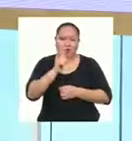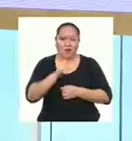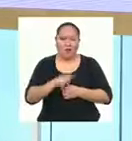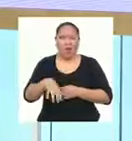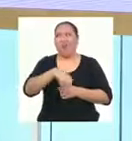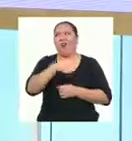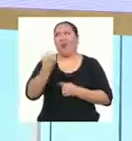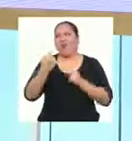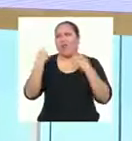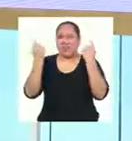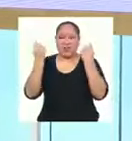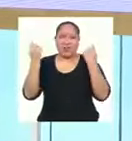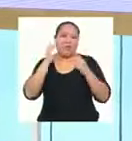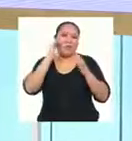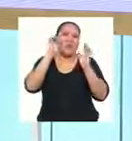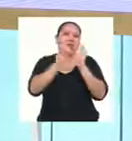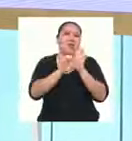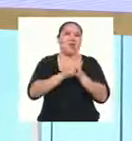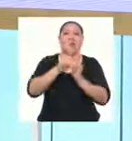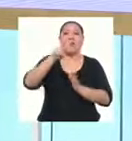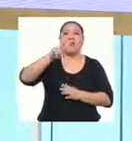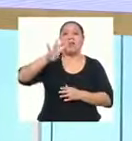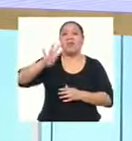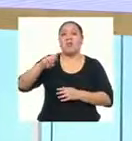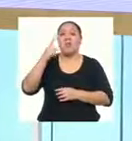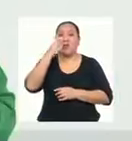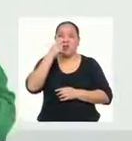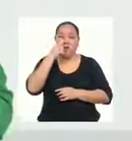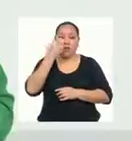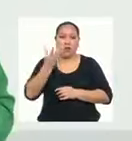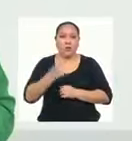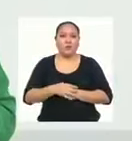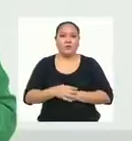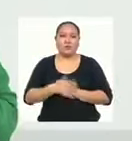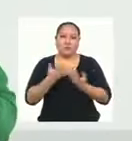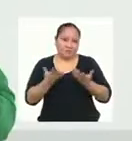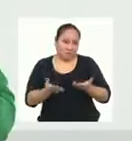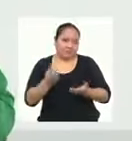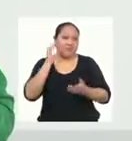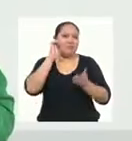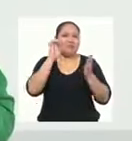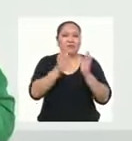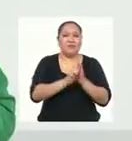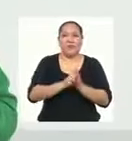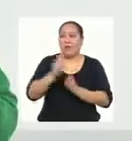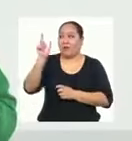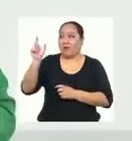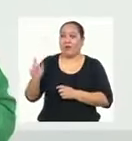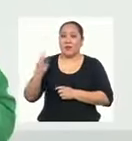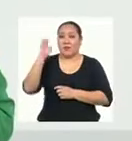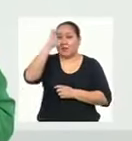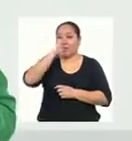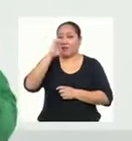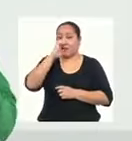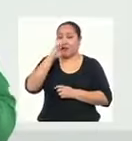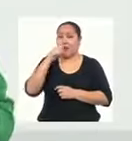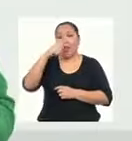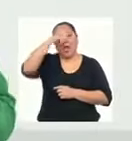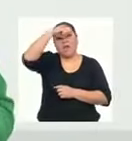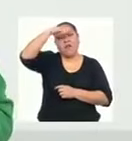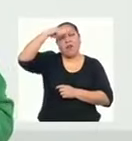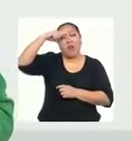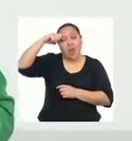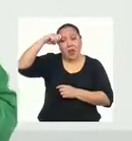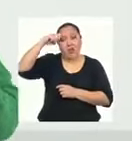Por ejemplo, el 24 de junio. Por ejemplo, para los europeos el verano empieza el